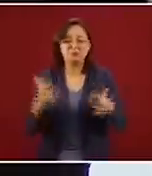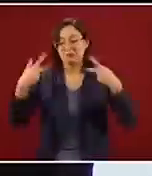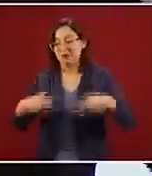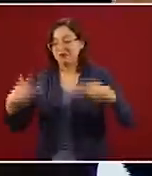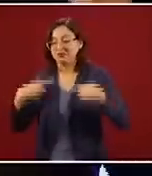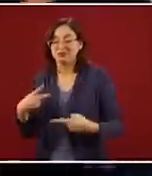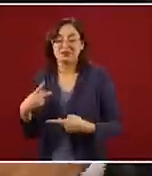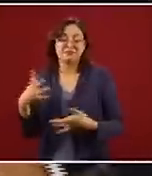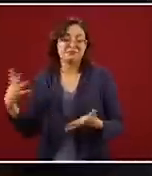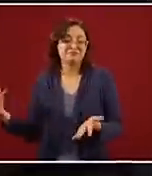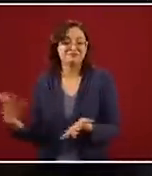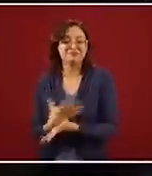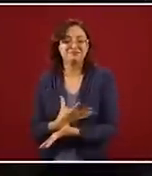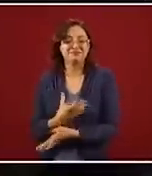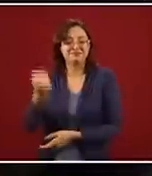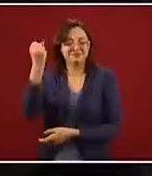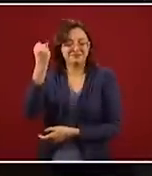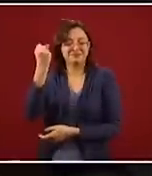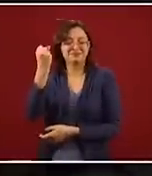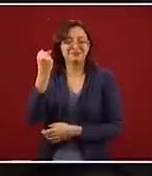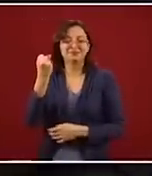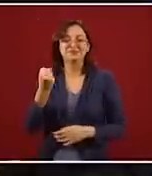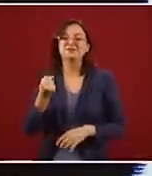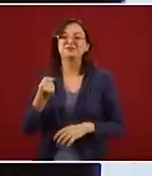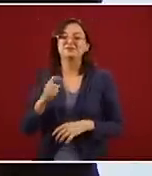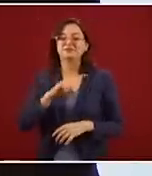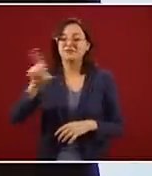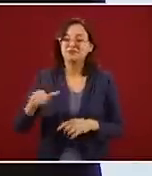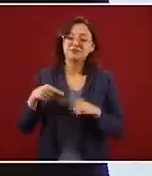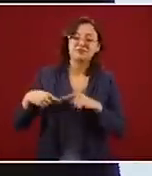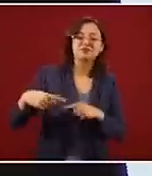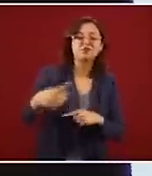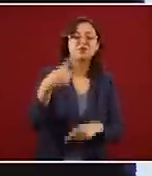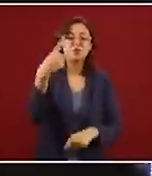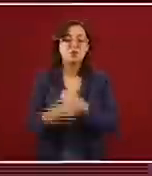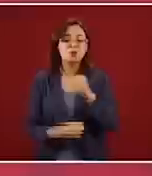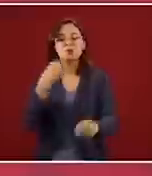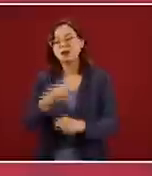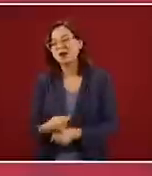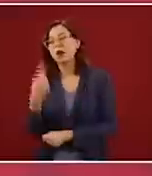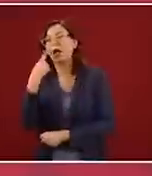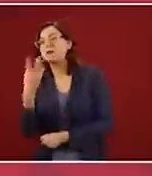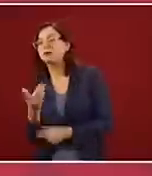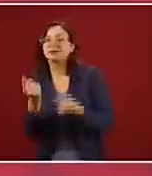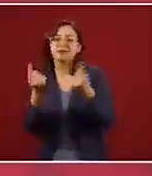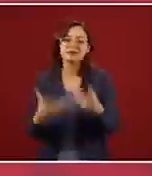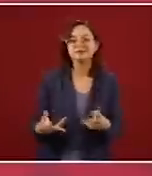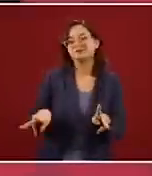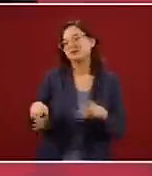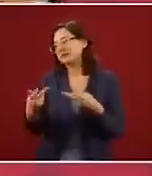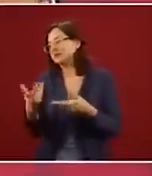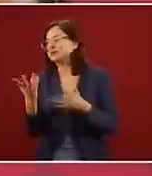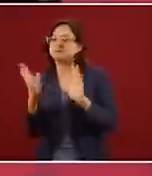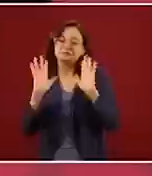obtenga el premio decide qué hacer. O sea